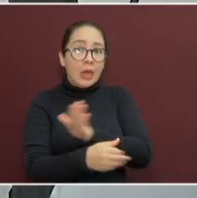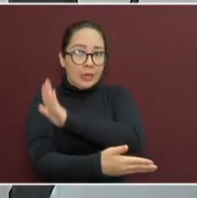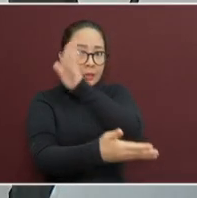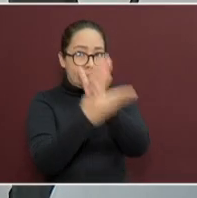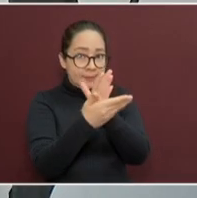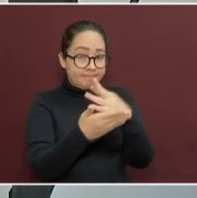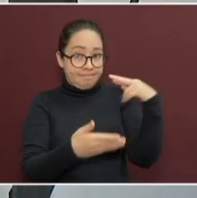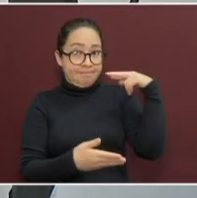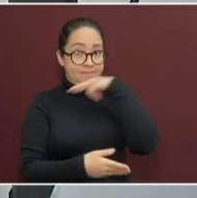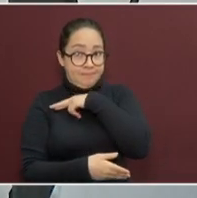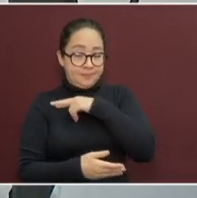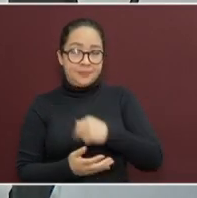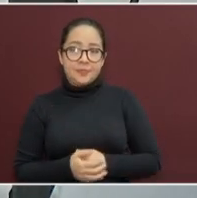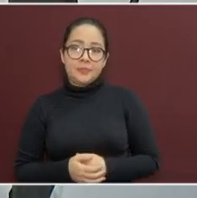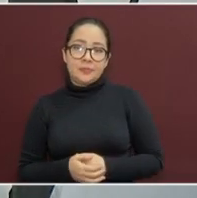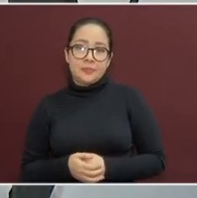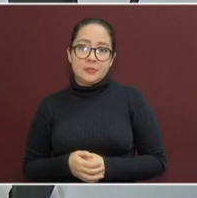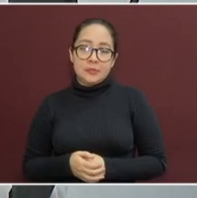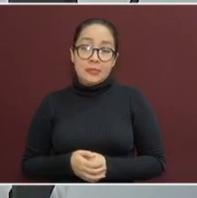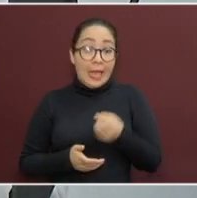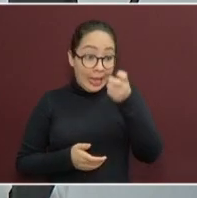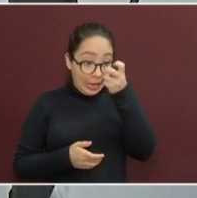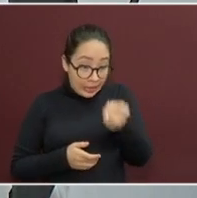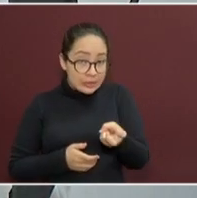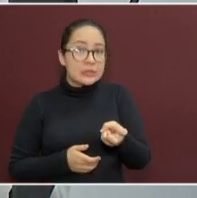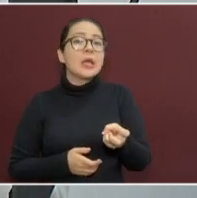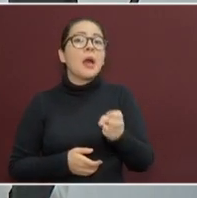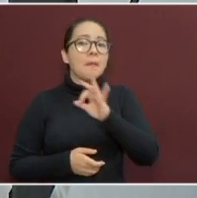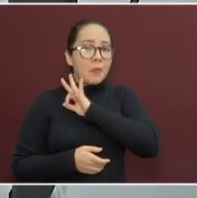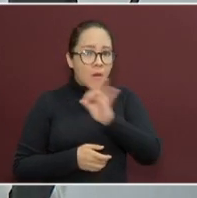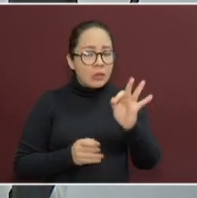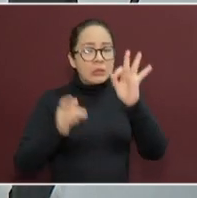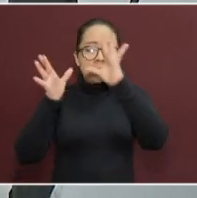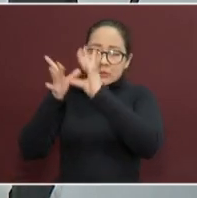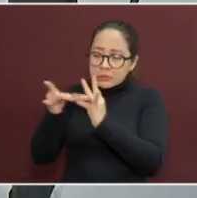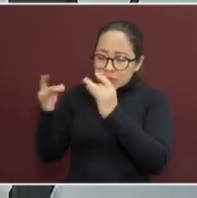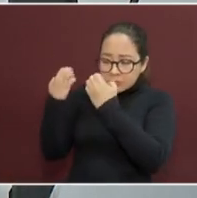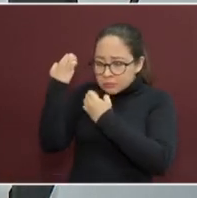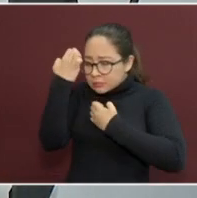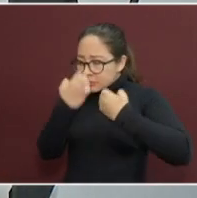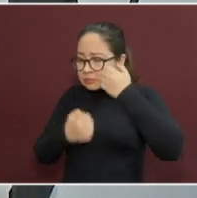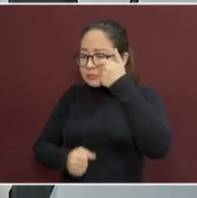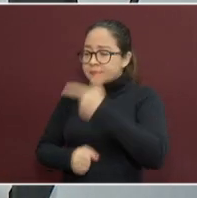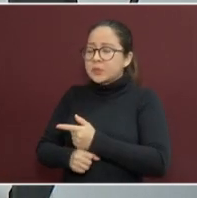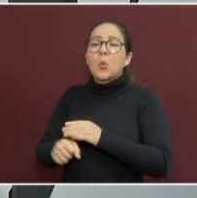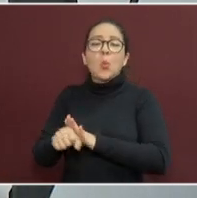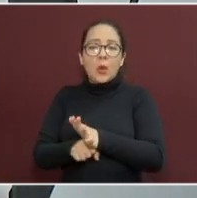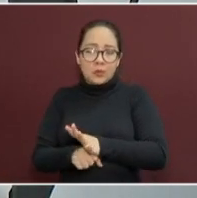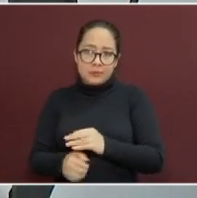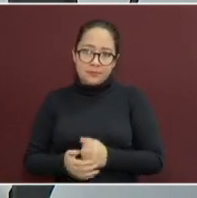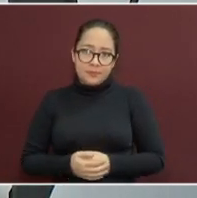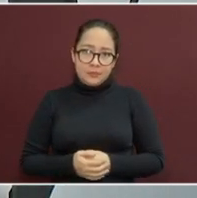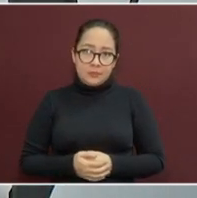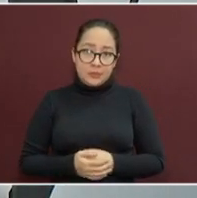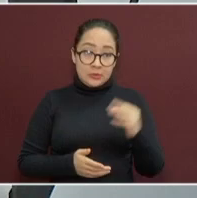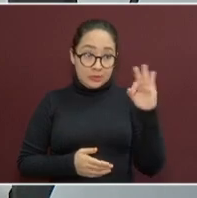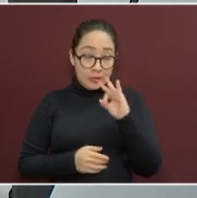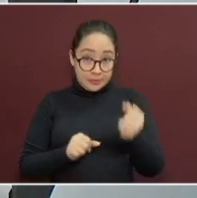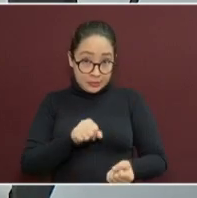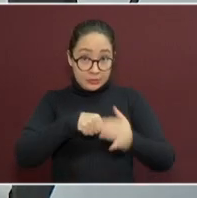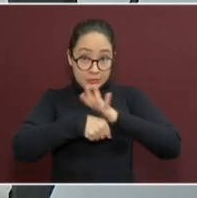de esta manera sabrán cuál es su situación es decir si podrán llevar un tratamiento